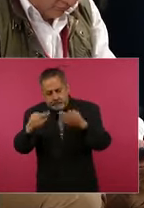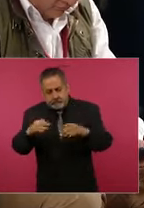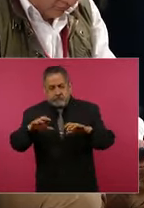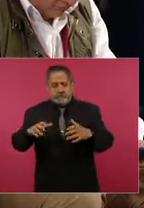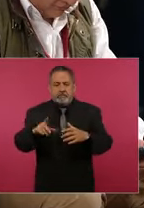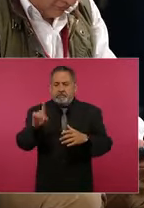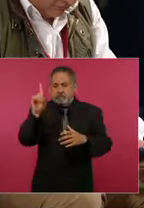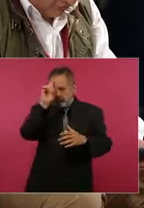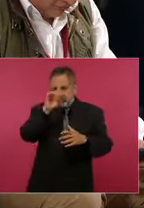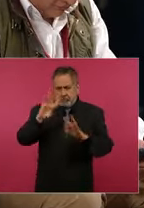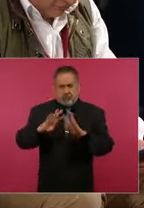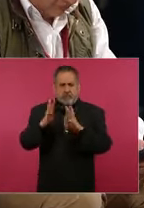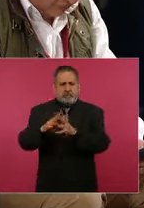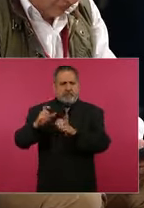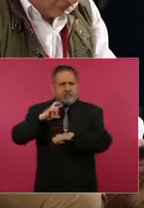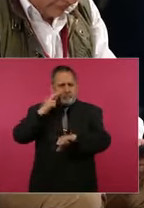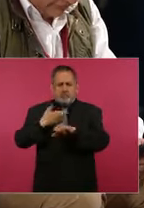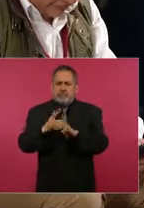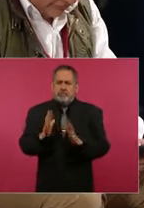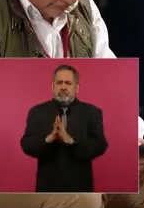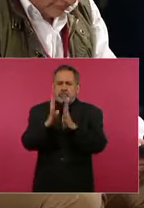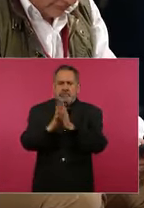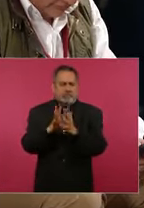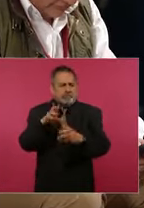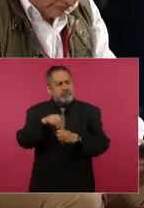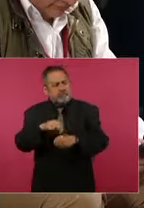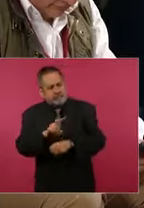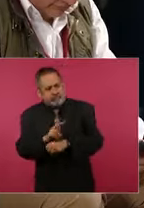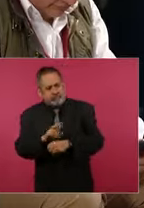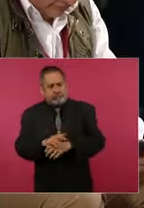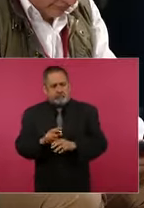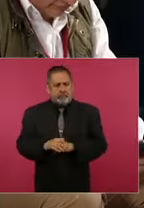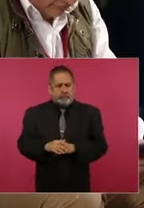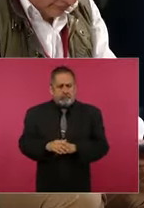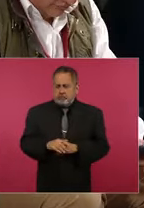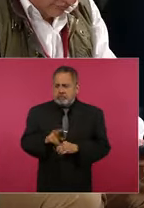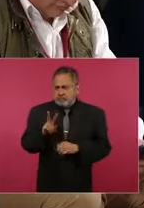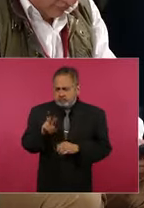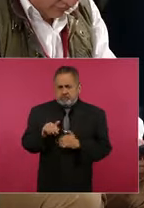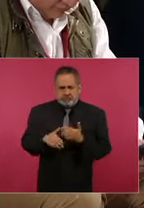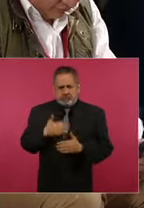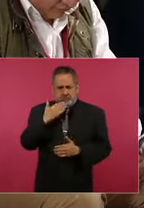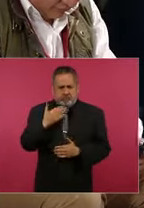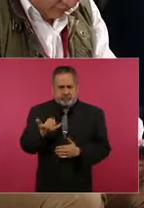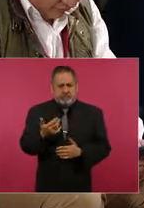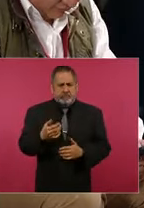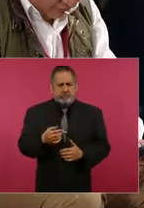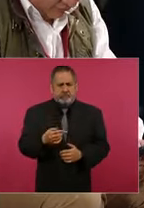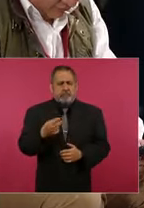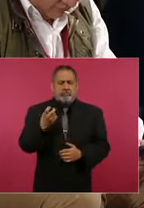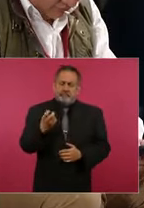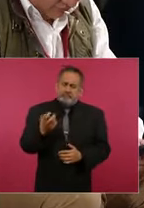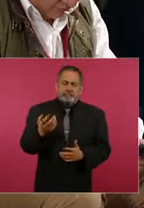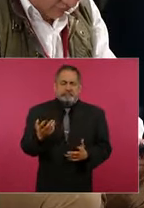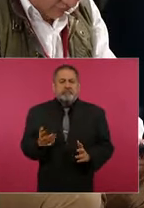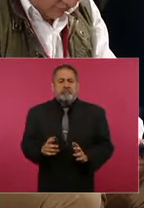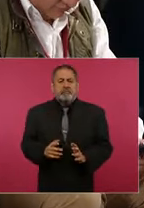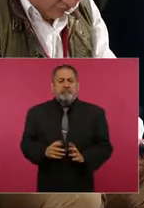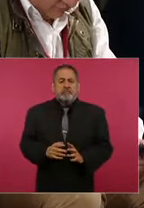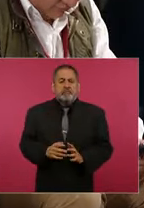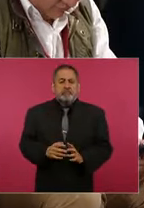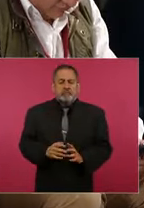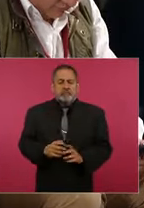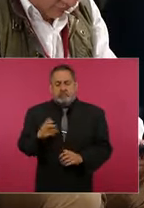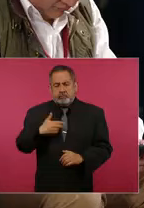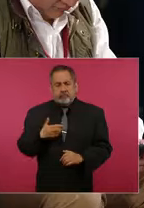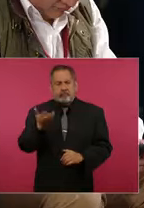de Ordenamiento Ecológico Participativo. Hasta ahí vamos ahorita. Y por eso